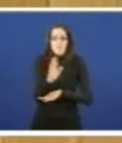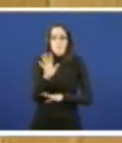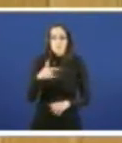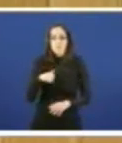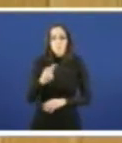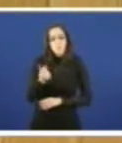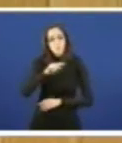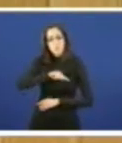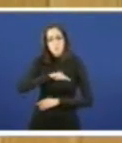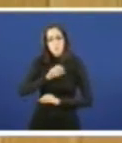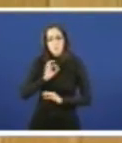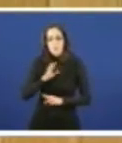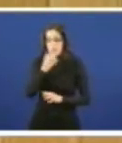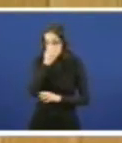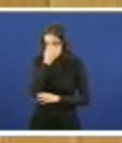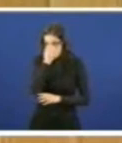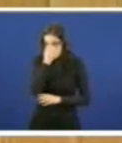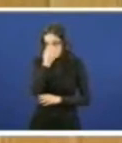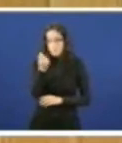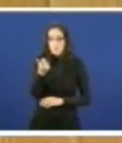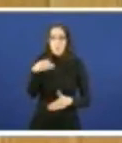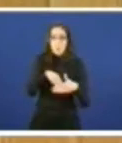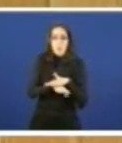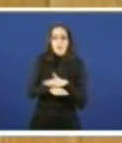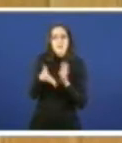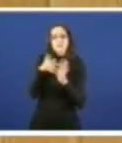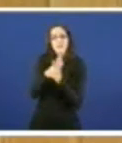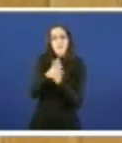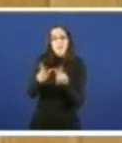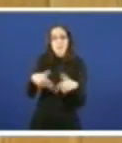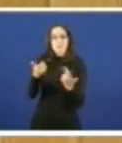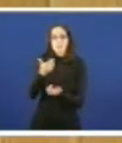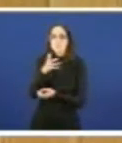sensación de que garda para máis tarde a explicación do seu